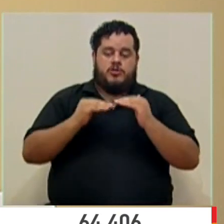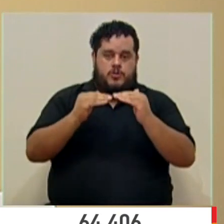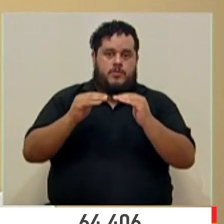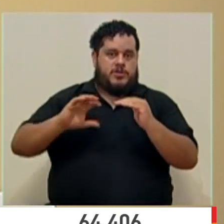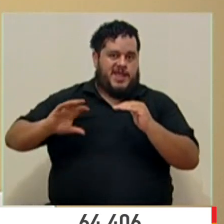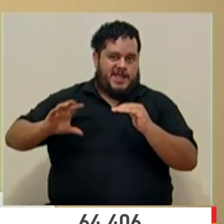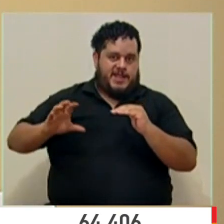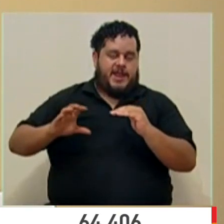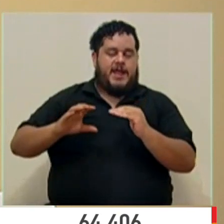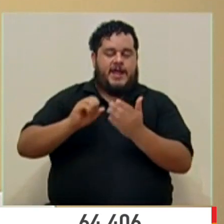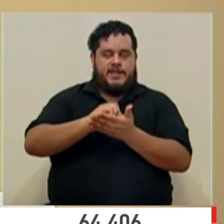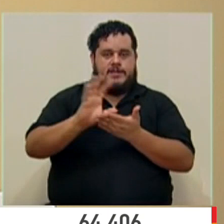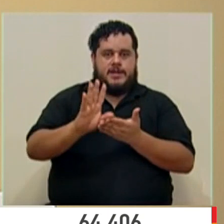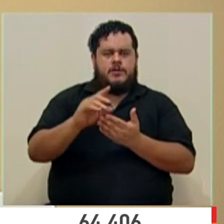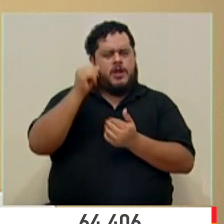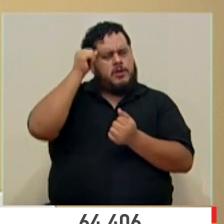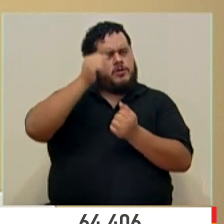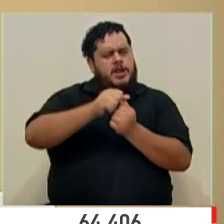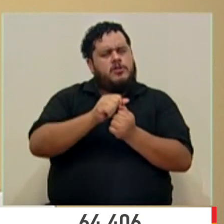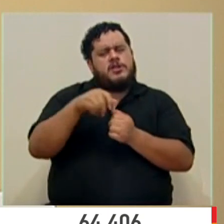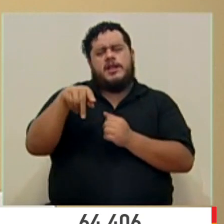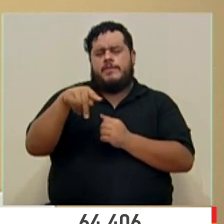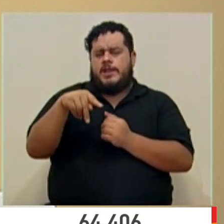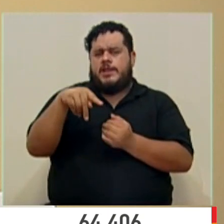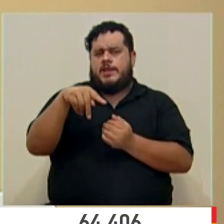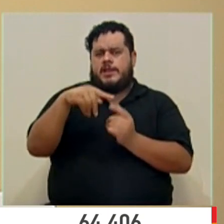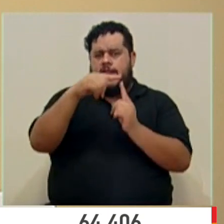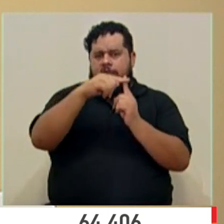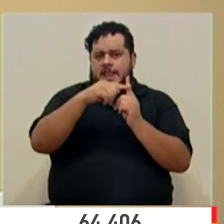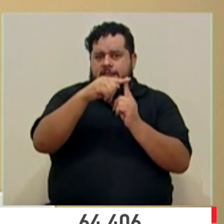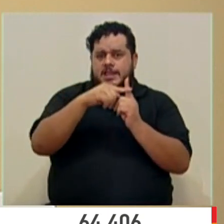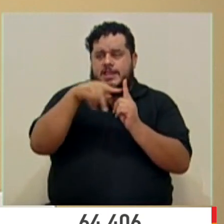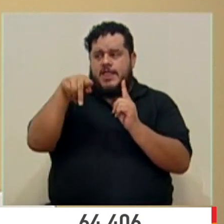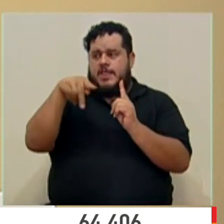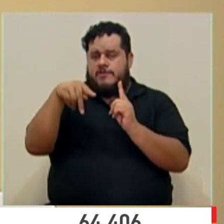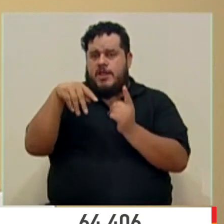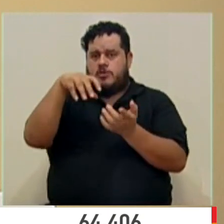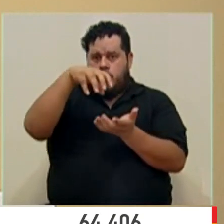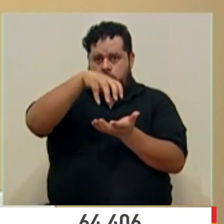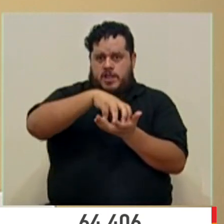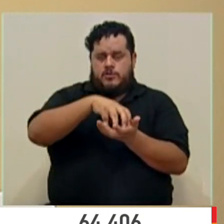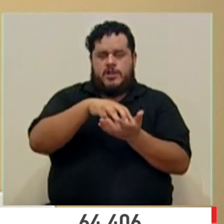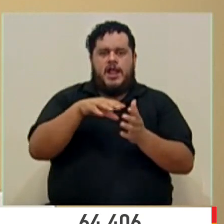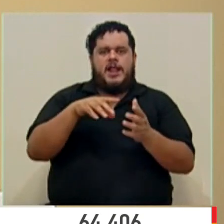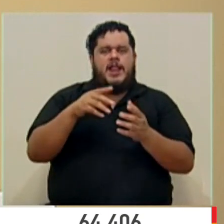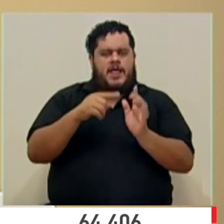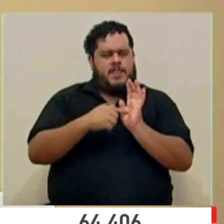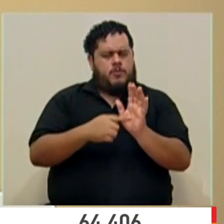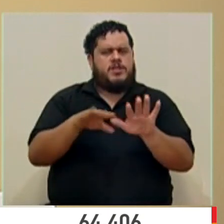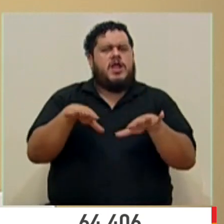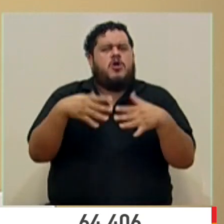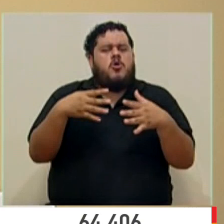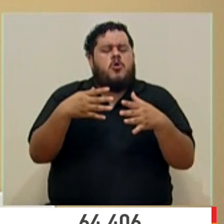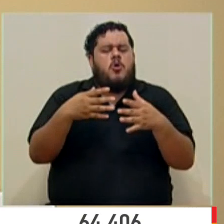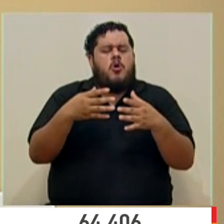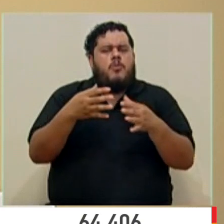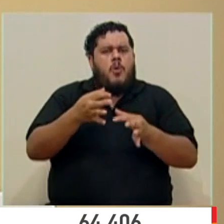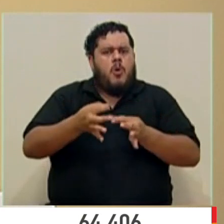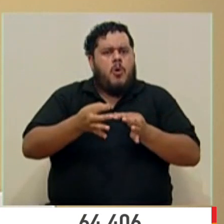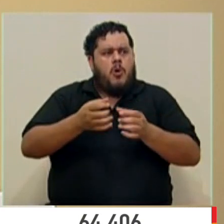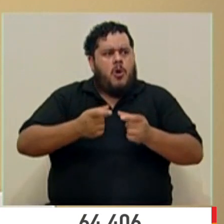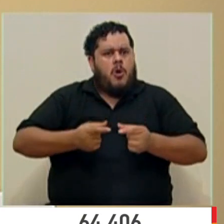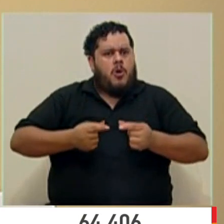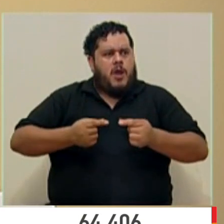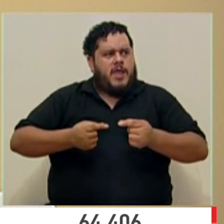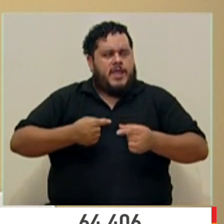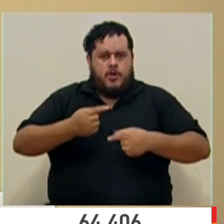Recordemos que el índice de riesgo cantonal lo que mide es cómo avanza el virus, cómo se comporta y cómo se transmite